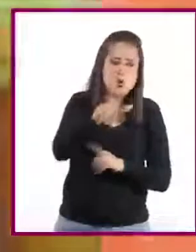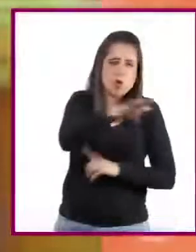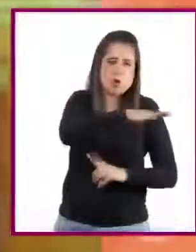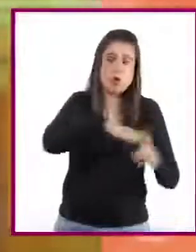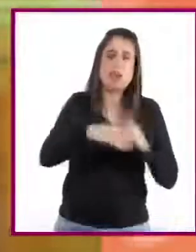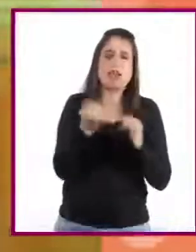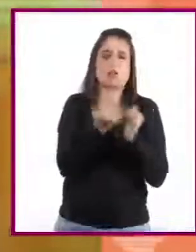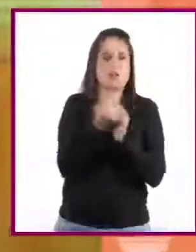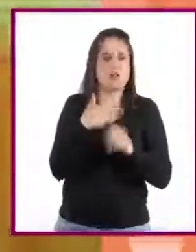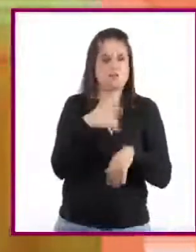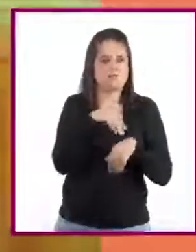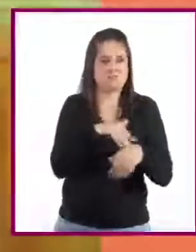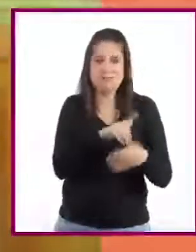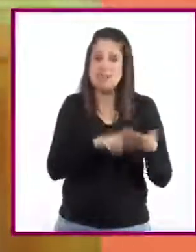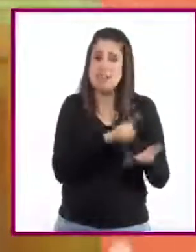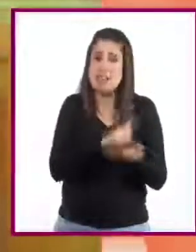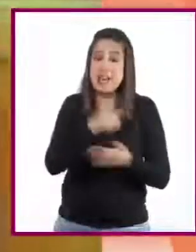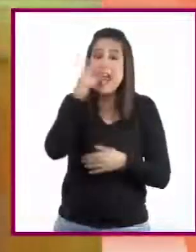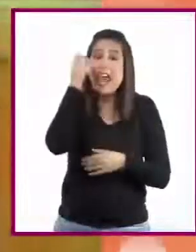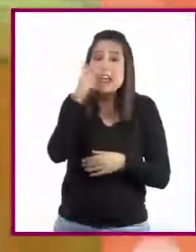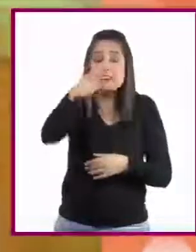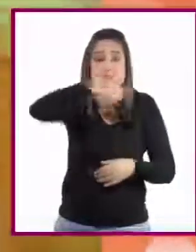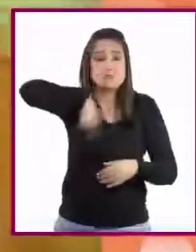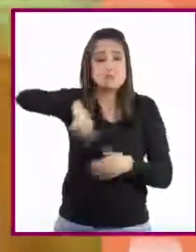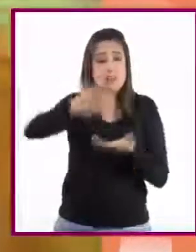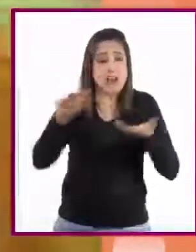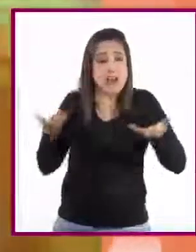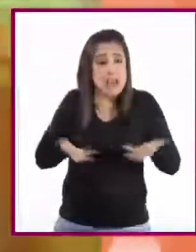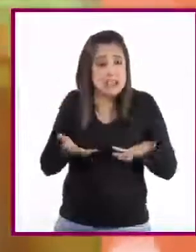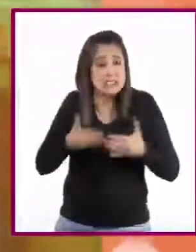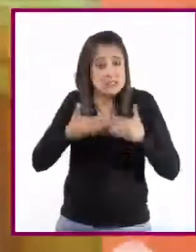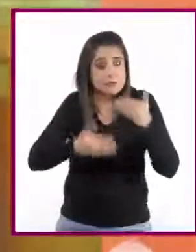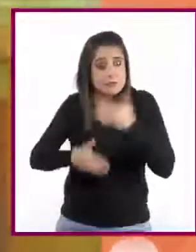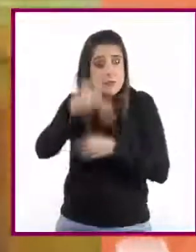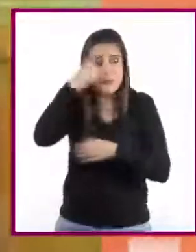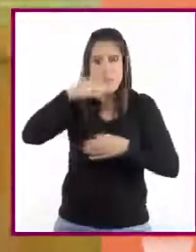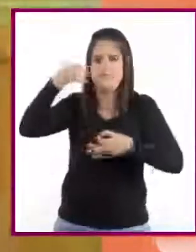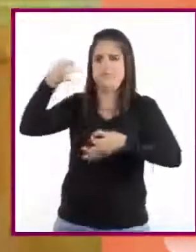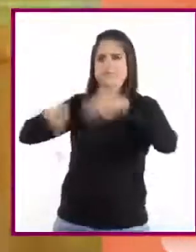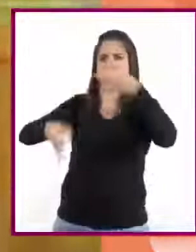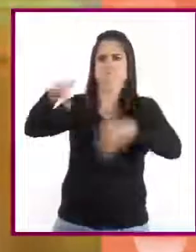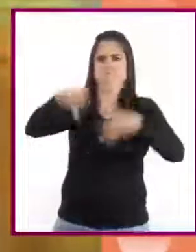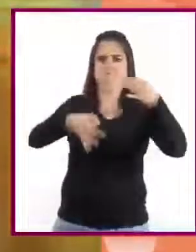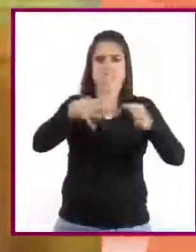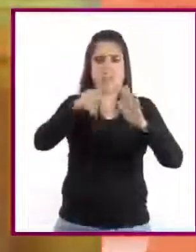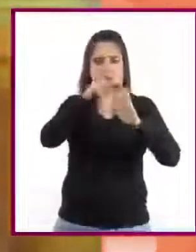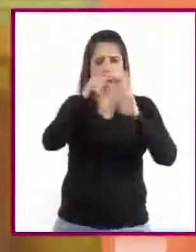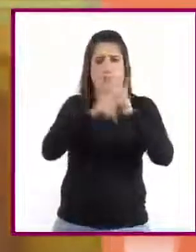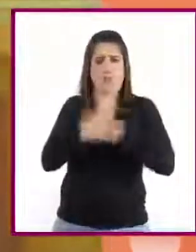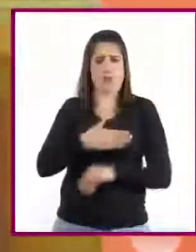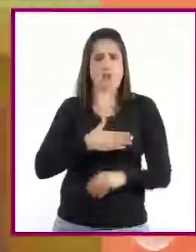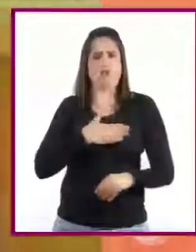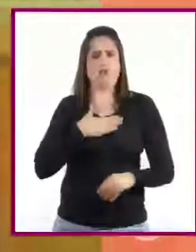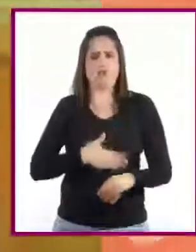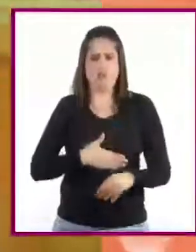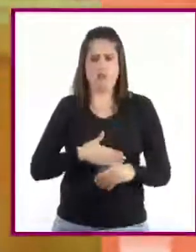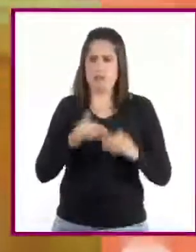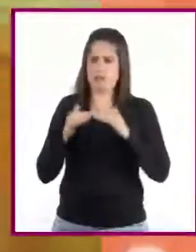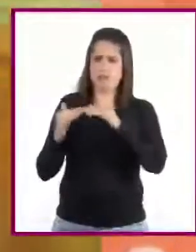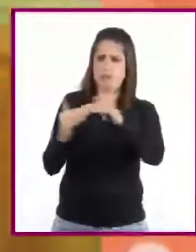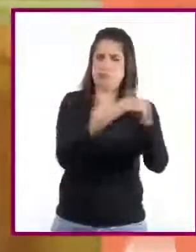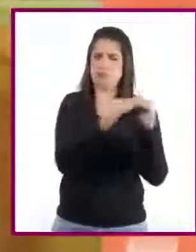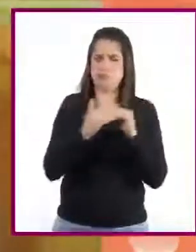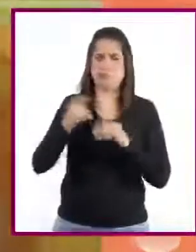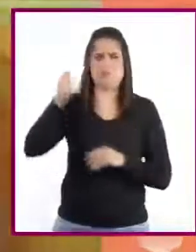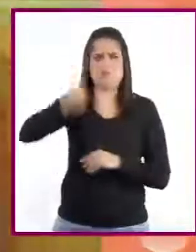¿no? En la medida en que nosotros tenemos capacidad para juzgar que una norma es justa, como ya se había señalado